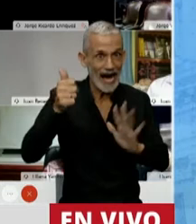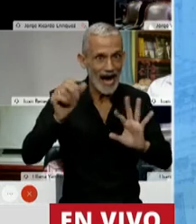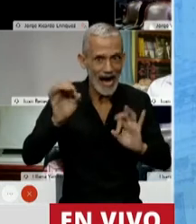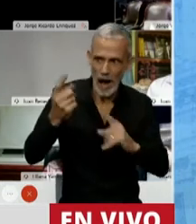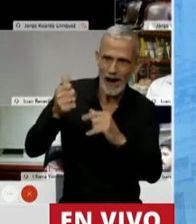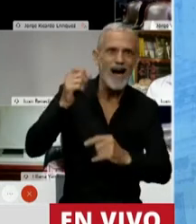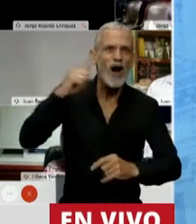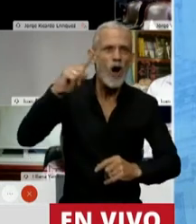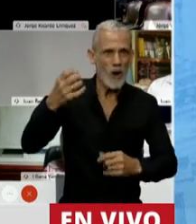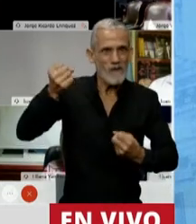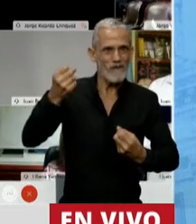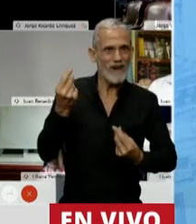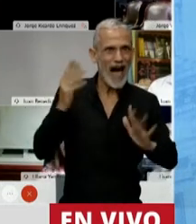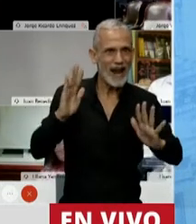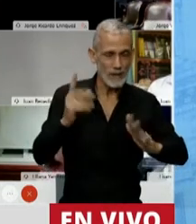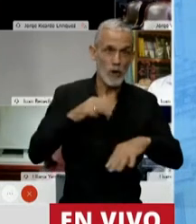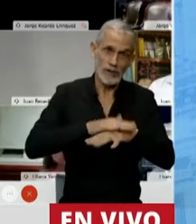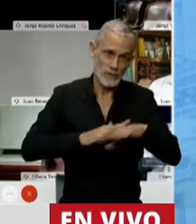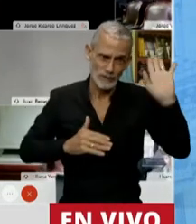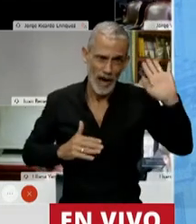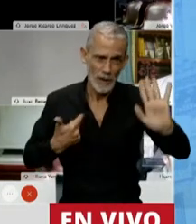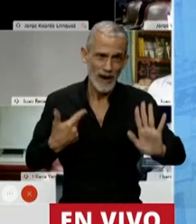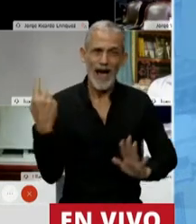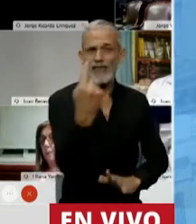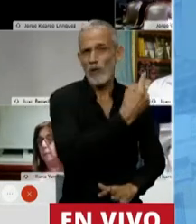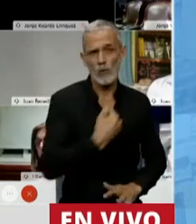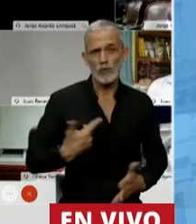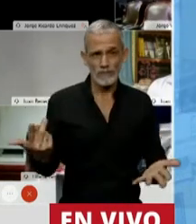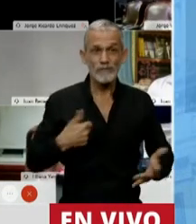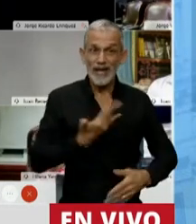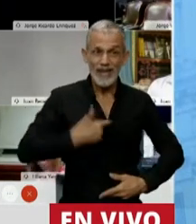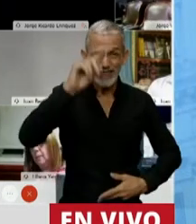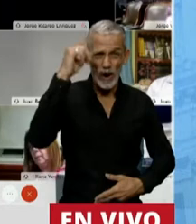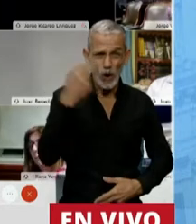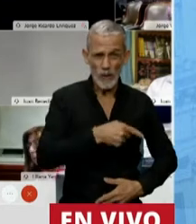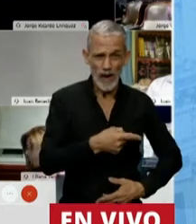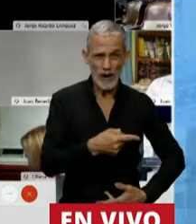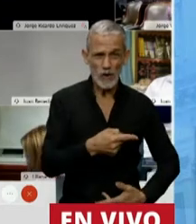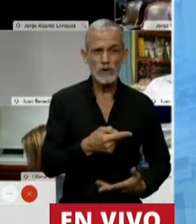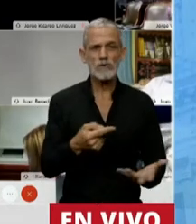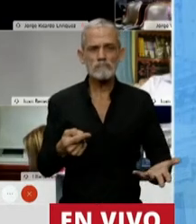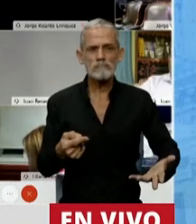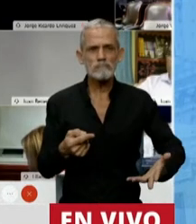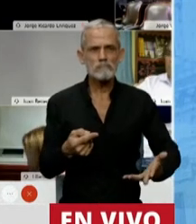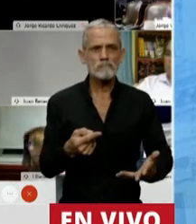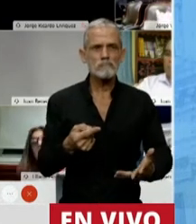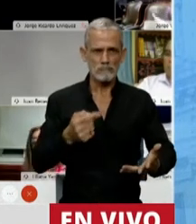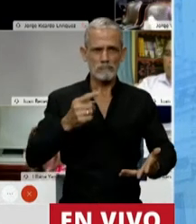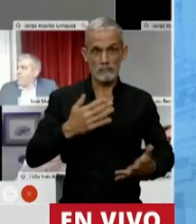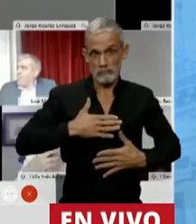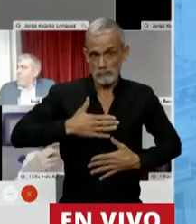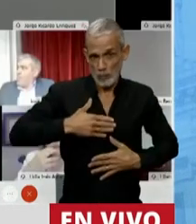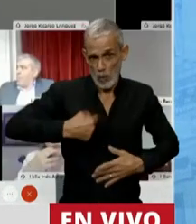sí también es que hay que hacerse responsable. Este gobierno que conduce, este